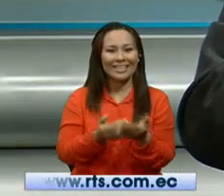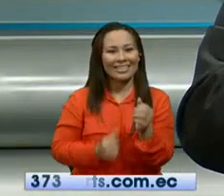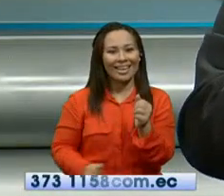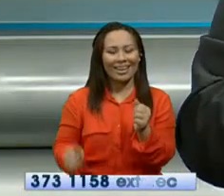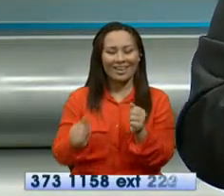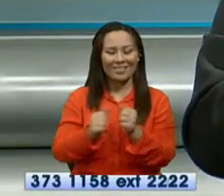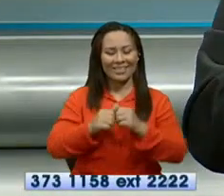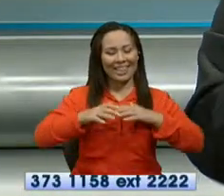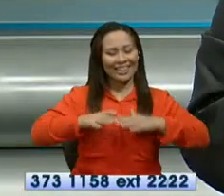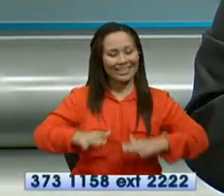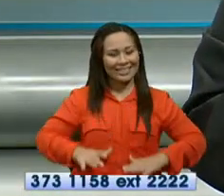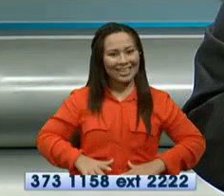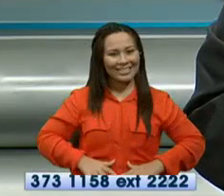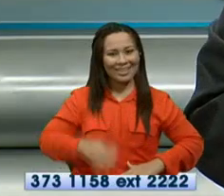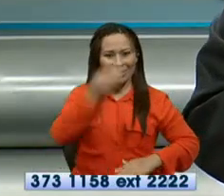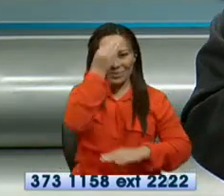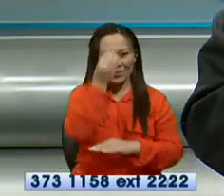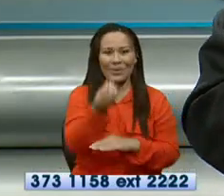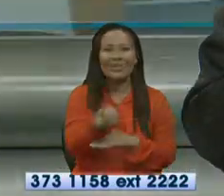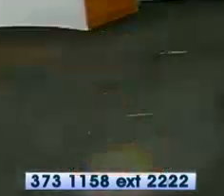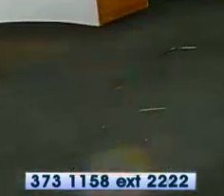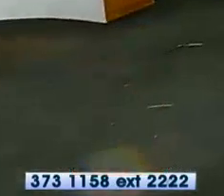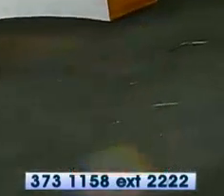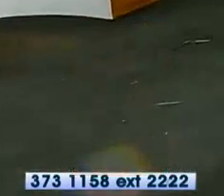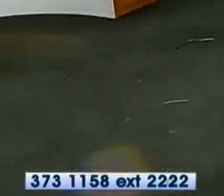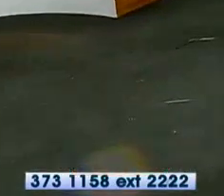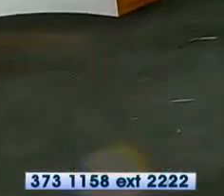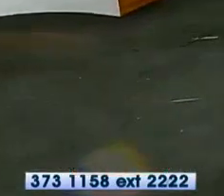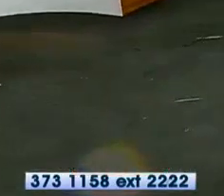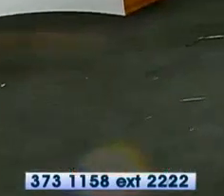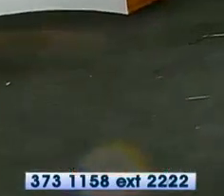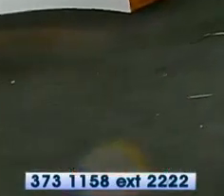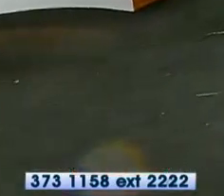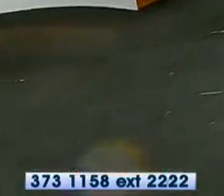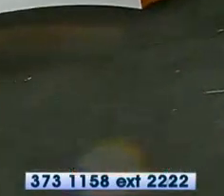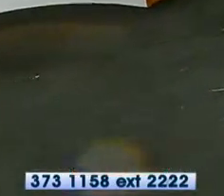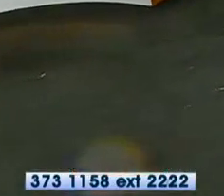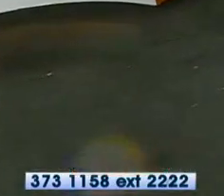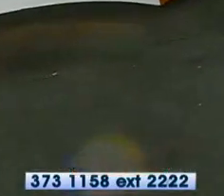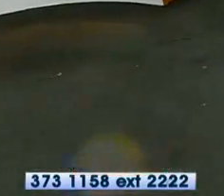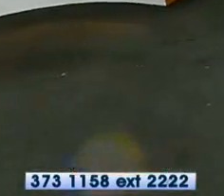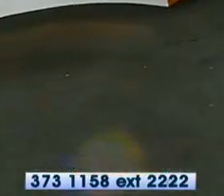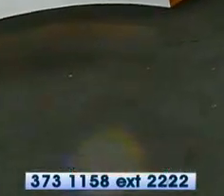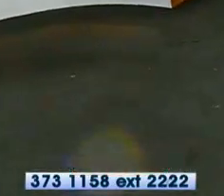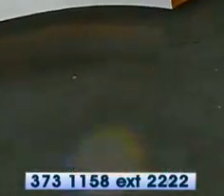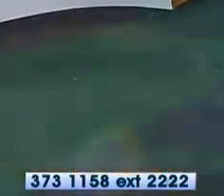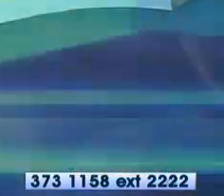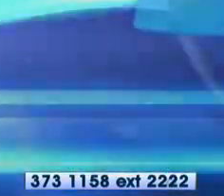acompañado. Descansen. Buenos días. La noticia siempre en la comunidad.